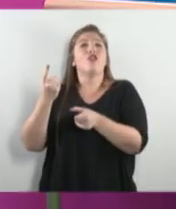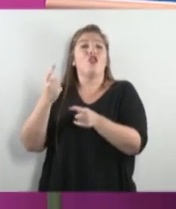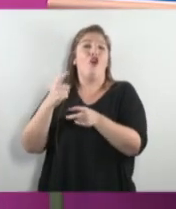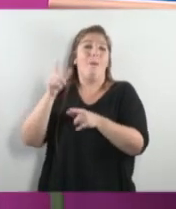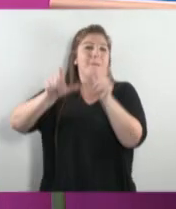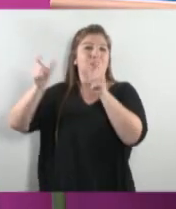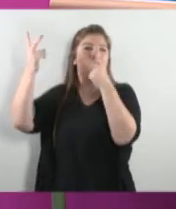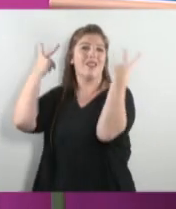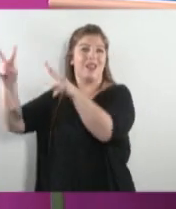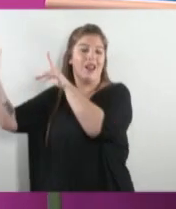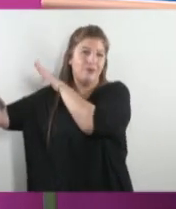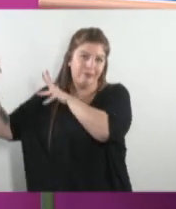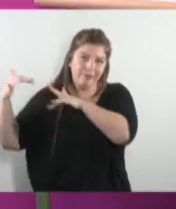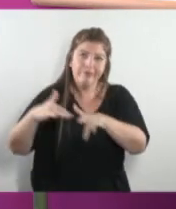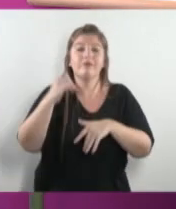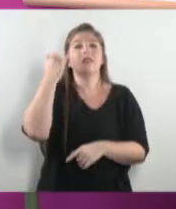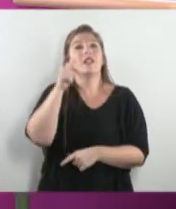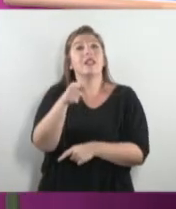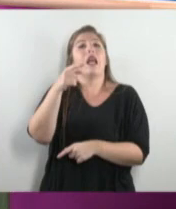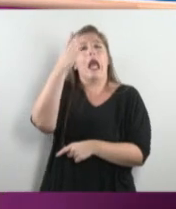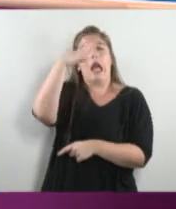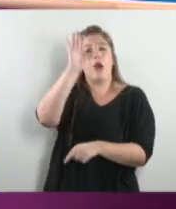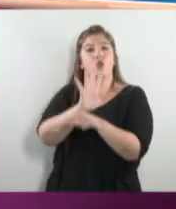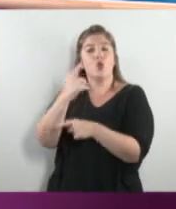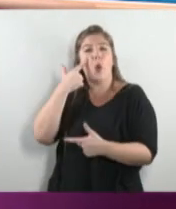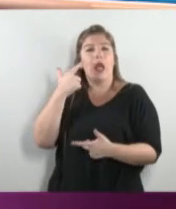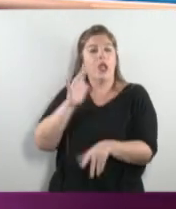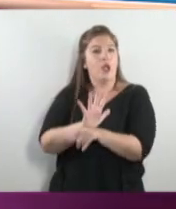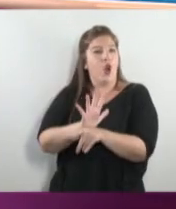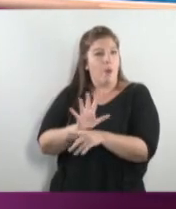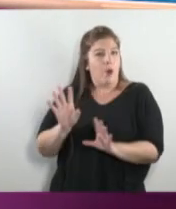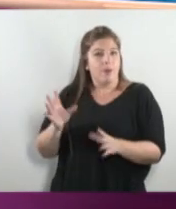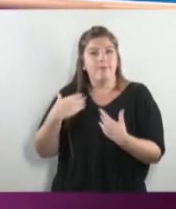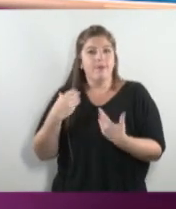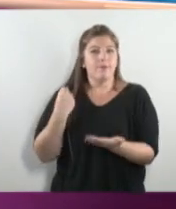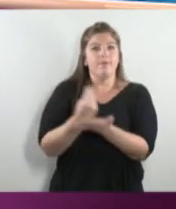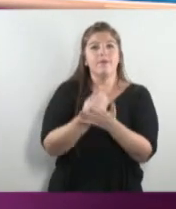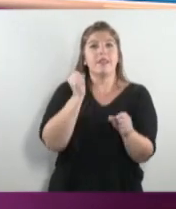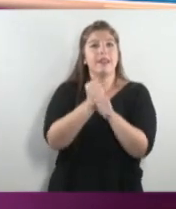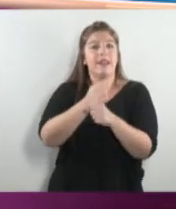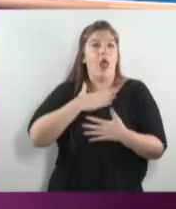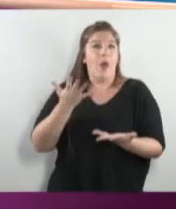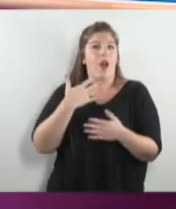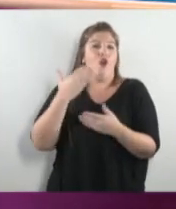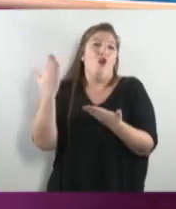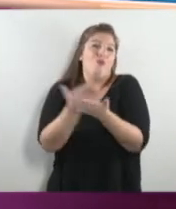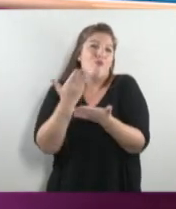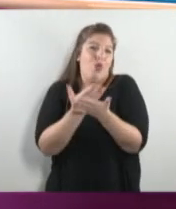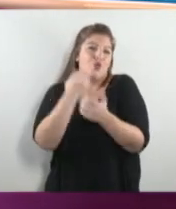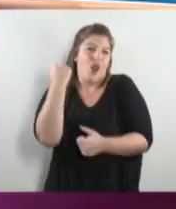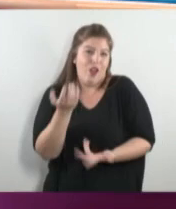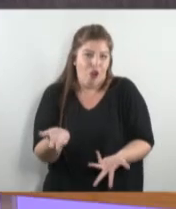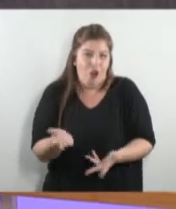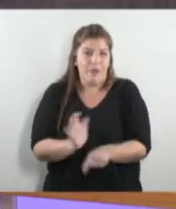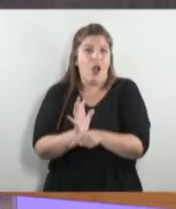tener otro lugar. Exactamente, y el gaucho ve amenazado su lugar, ¿no? Uh-huh. en la producción económica. Total. Es